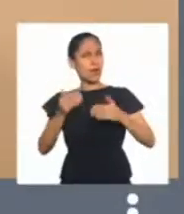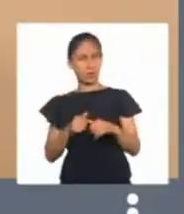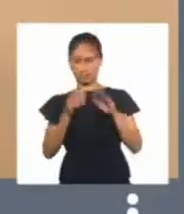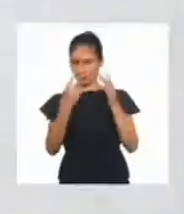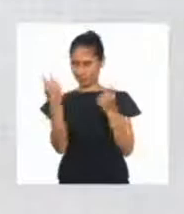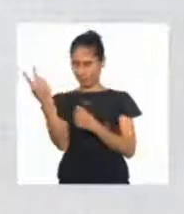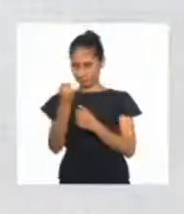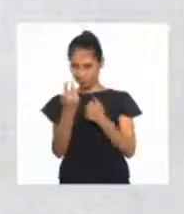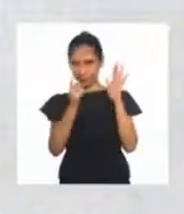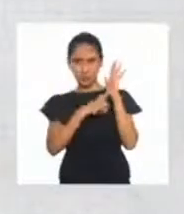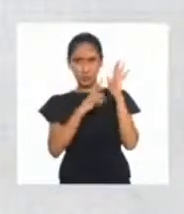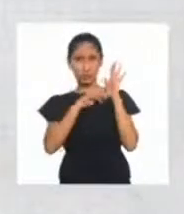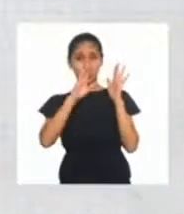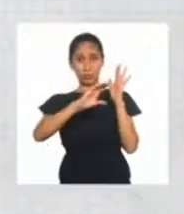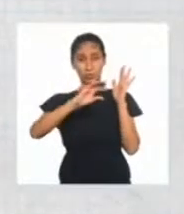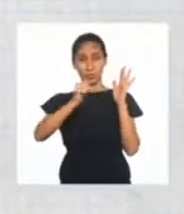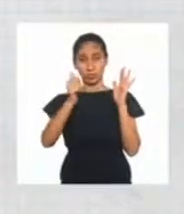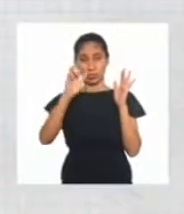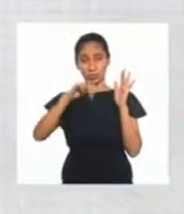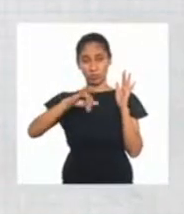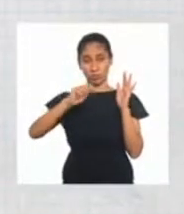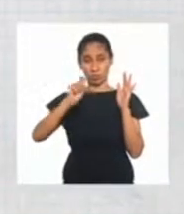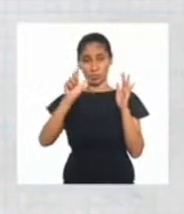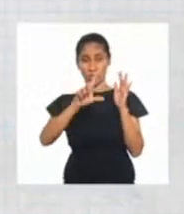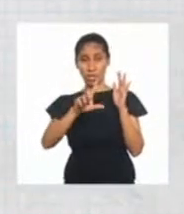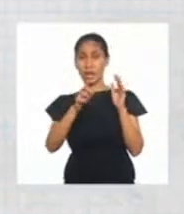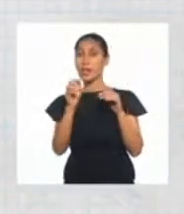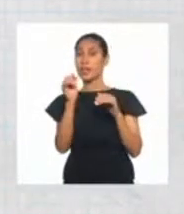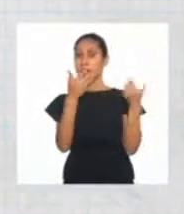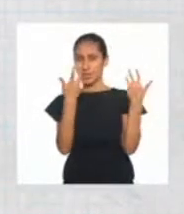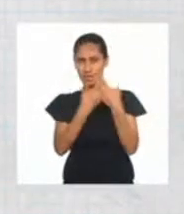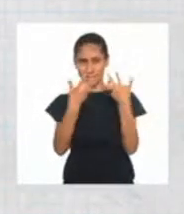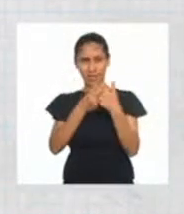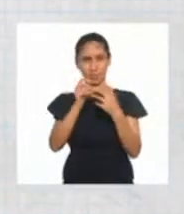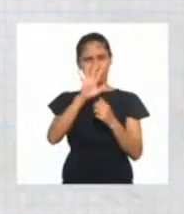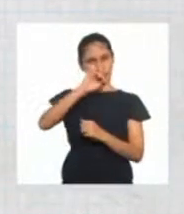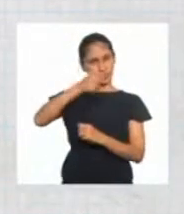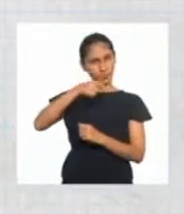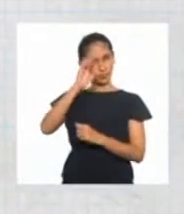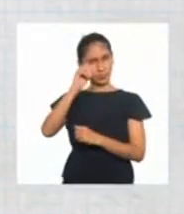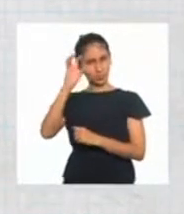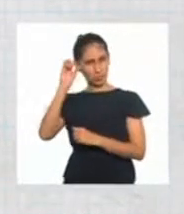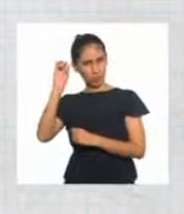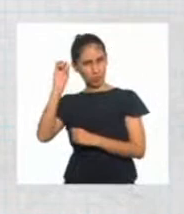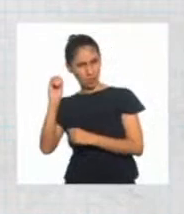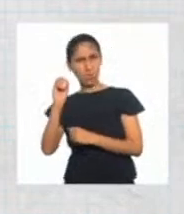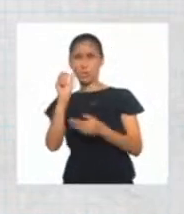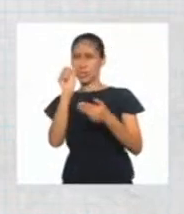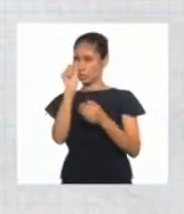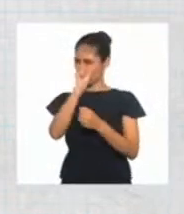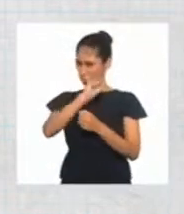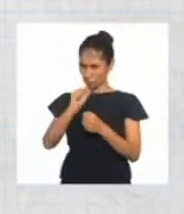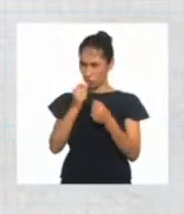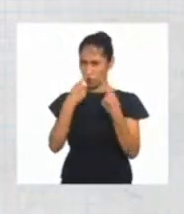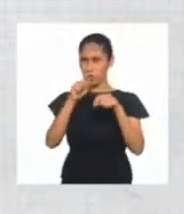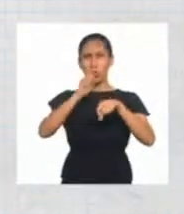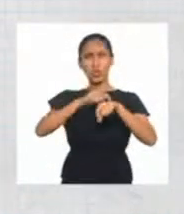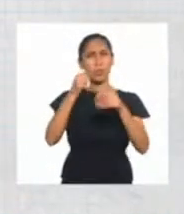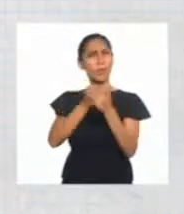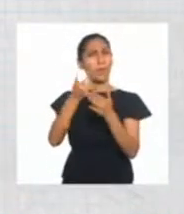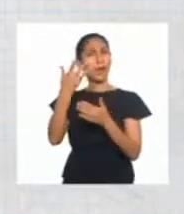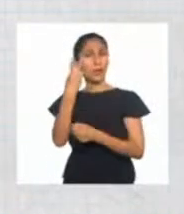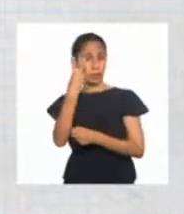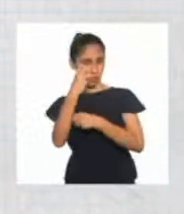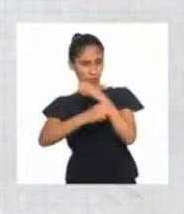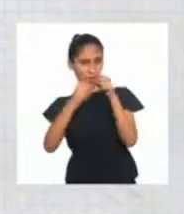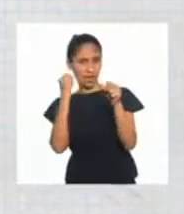En ambos casos, el capital es 5.000 soles y el tiempo 2 años.